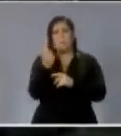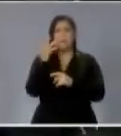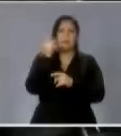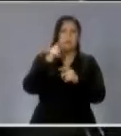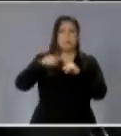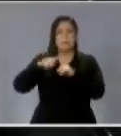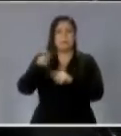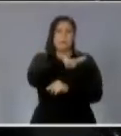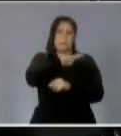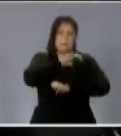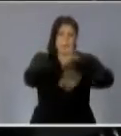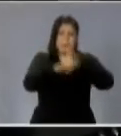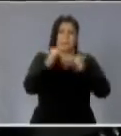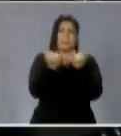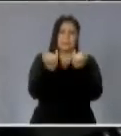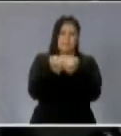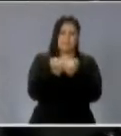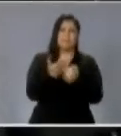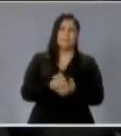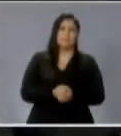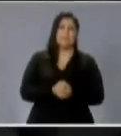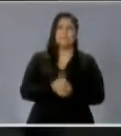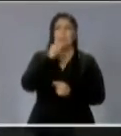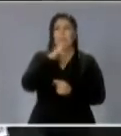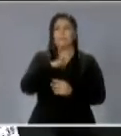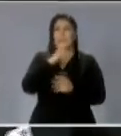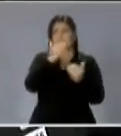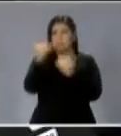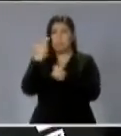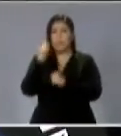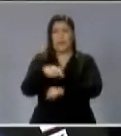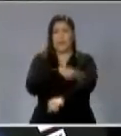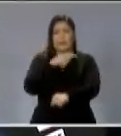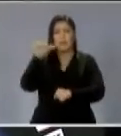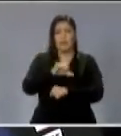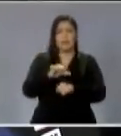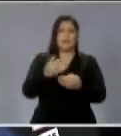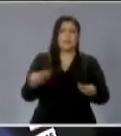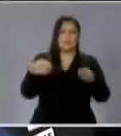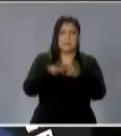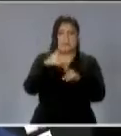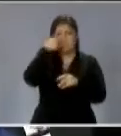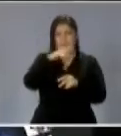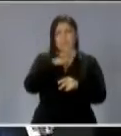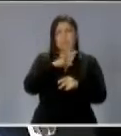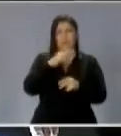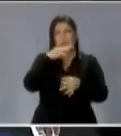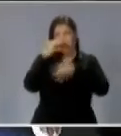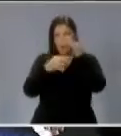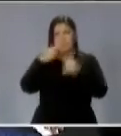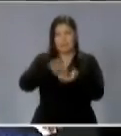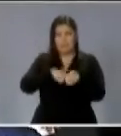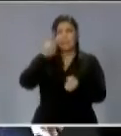constata cotidianamente por la pésima implementación de aquel en muchas entidades. Y